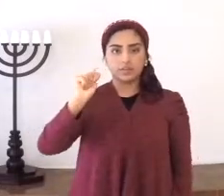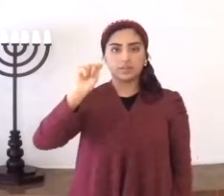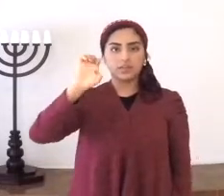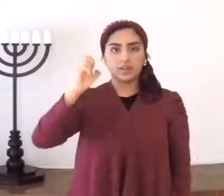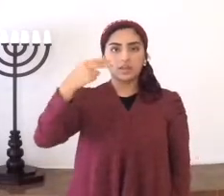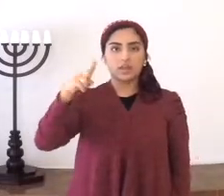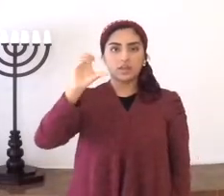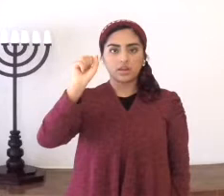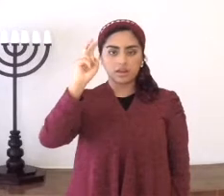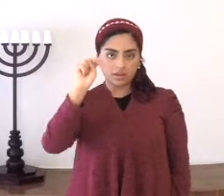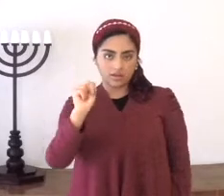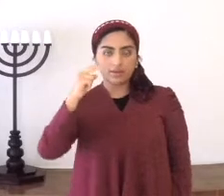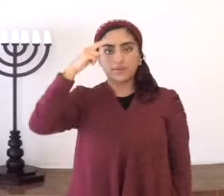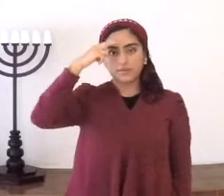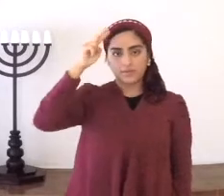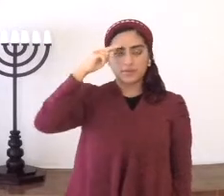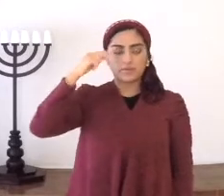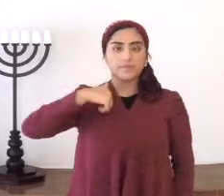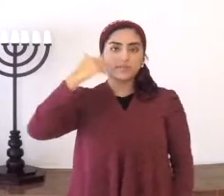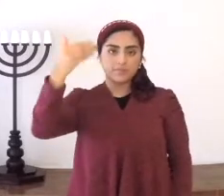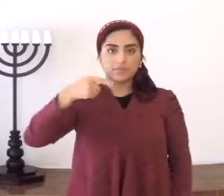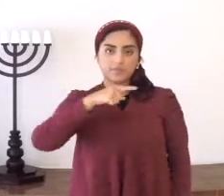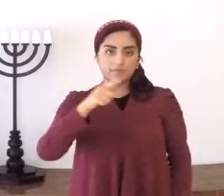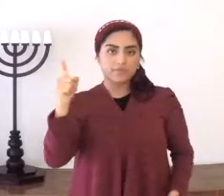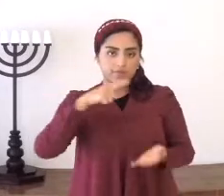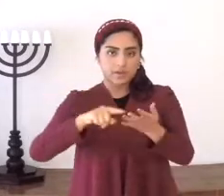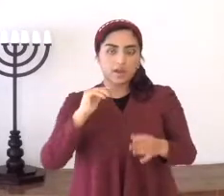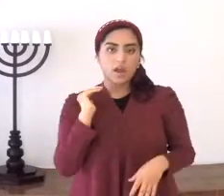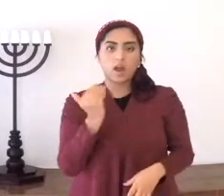Le invitamos de parte de todos a visitar la página de internet